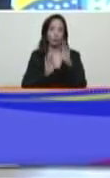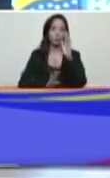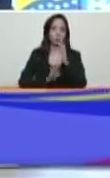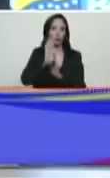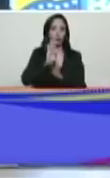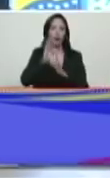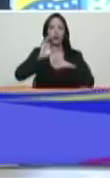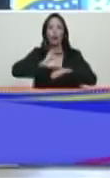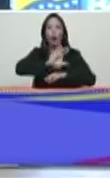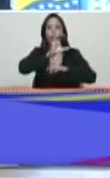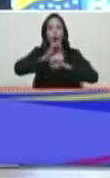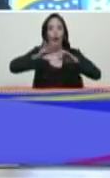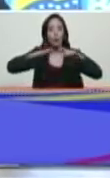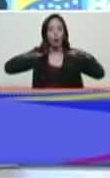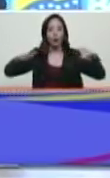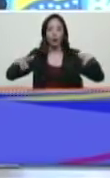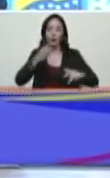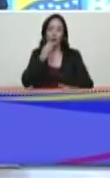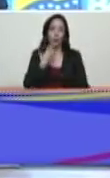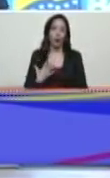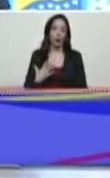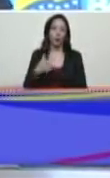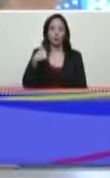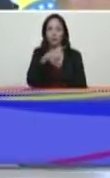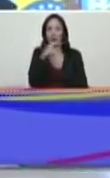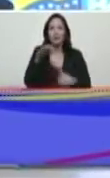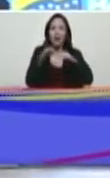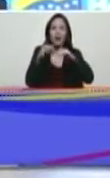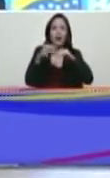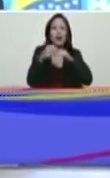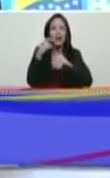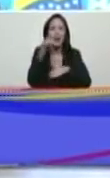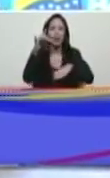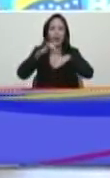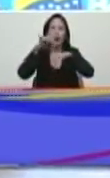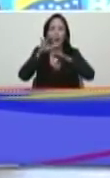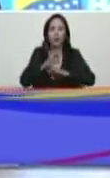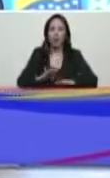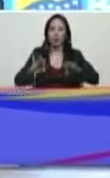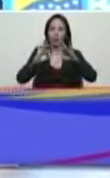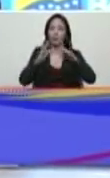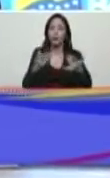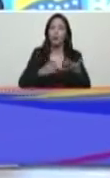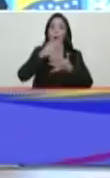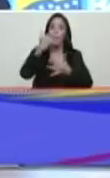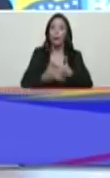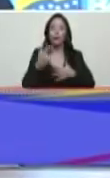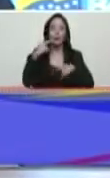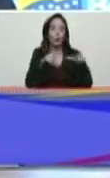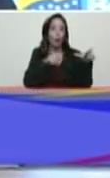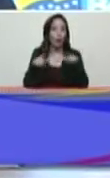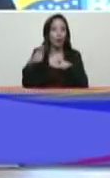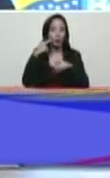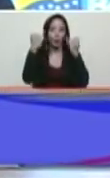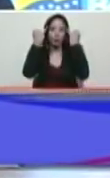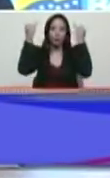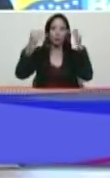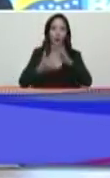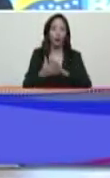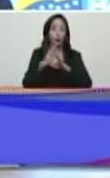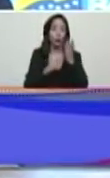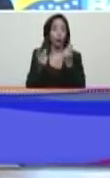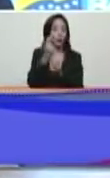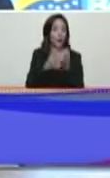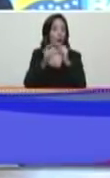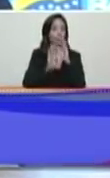el Caribe venezolano. Está virgen la isla y todo el proyecto que ya tenemos implica una